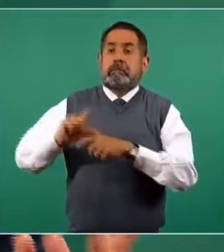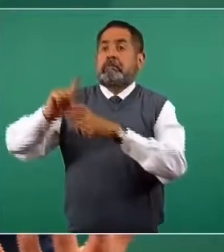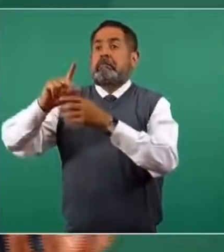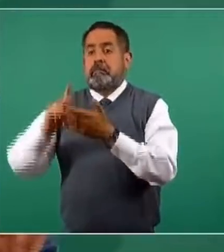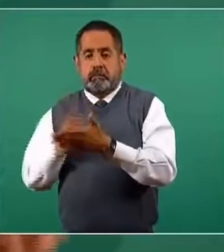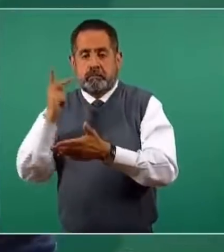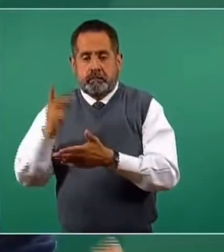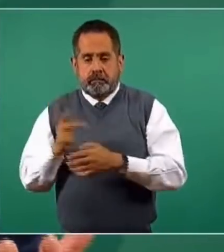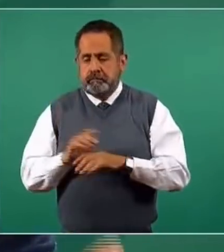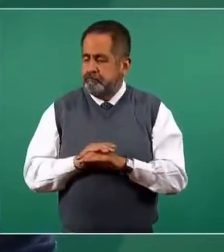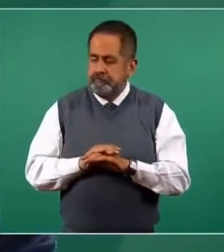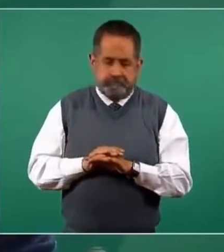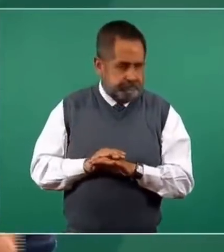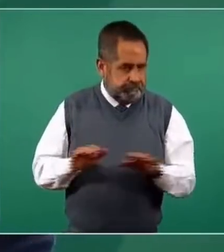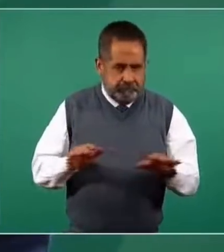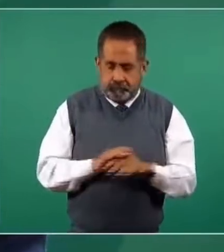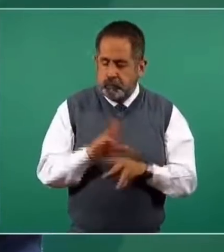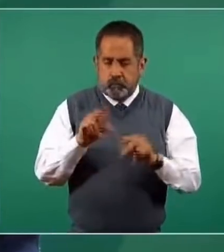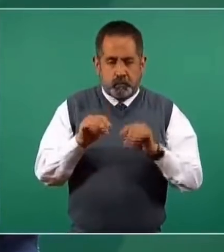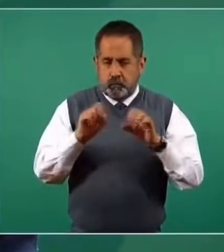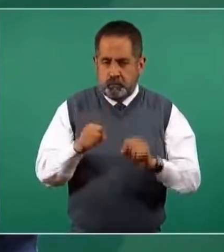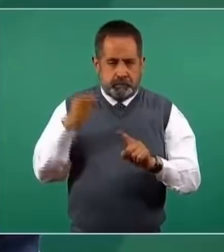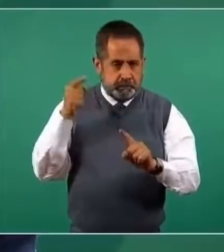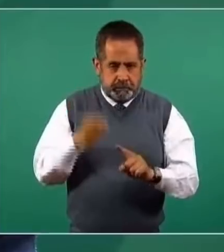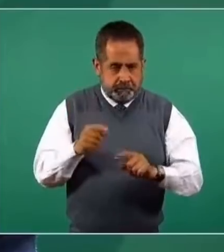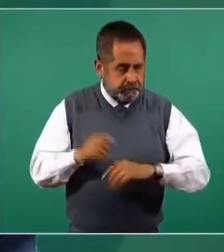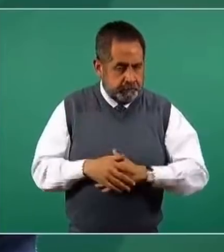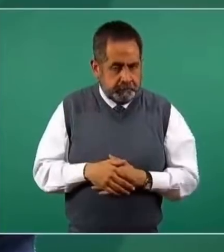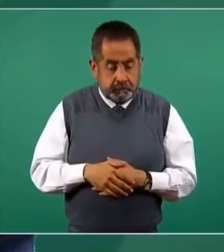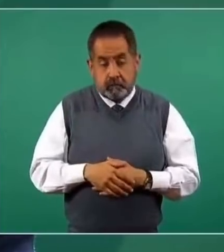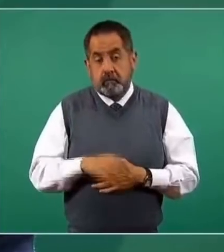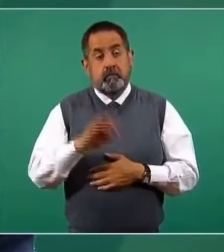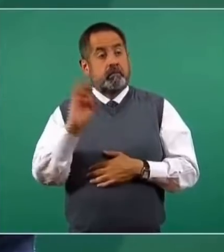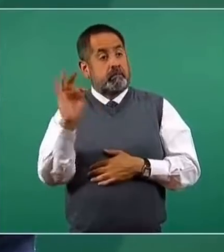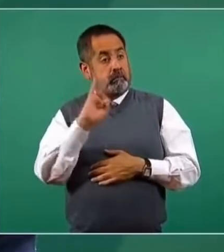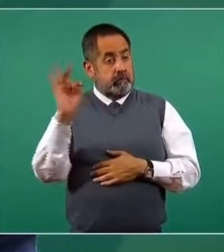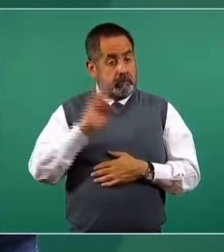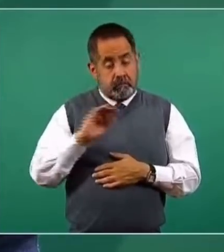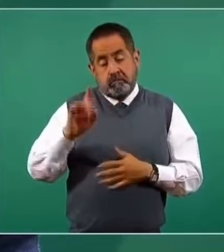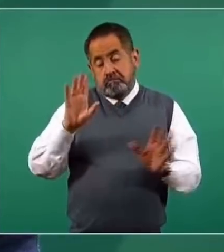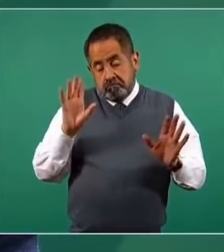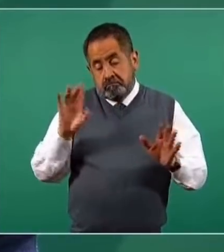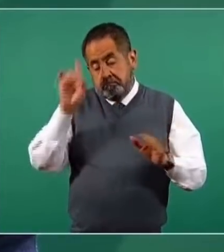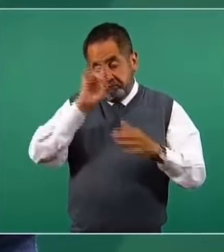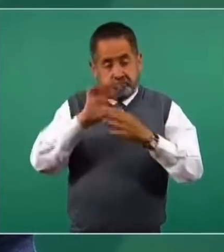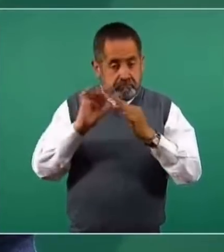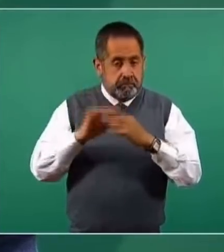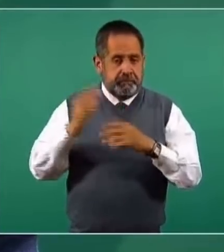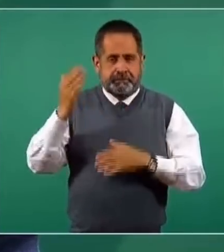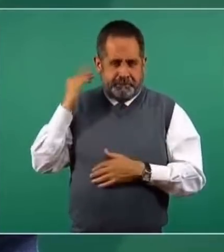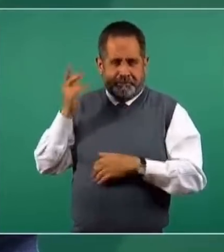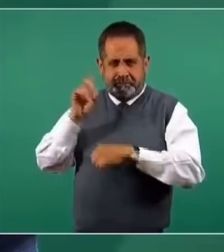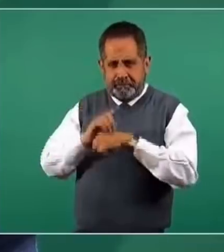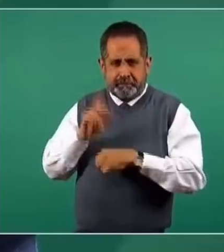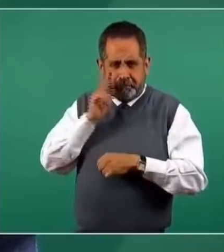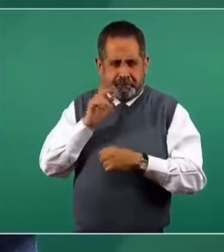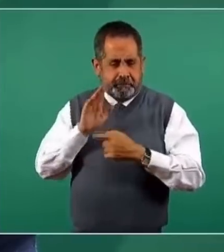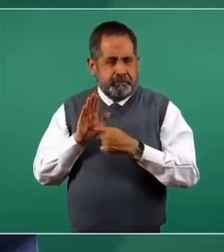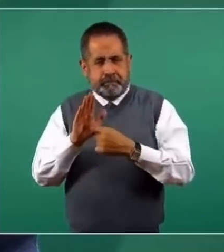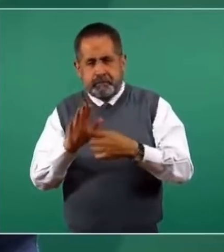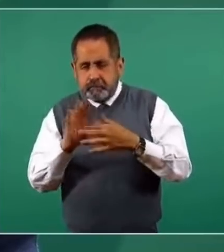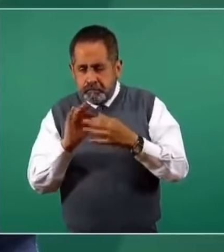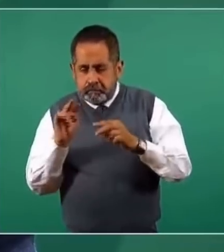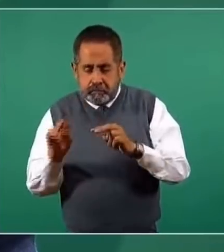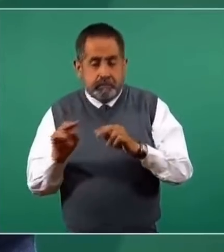pasado a semáforo amarillo. Es muy posible, lo comentamos aquí hace un par de días, y tenemos evidencia indirecta de